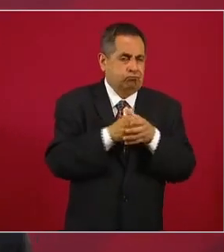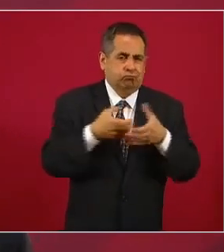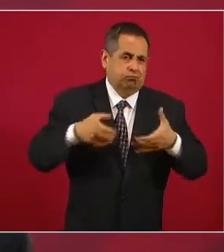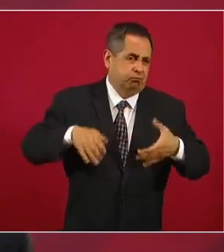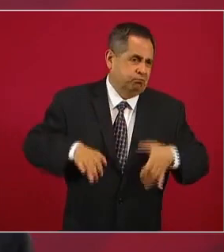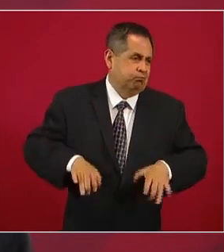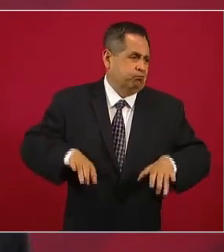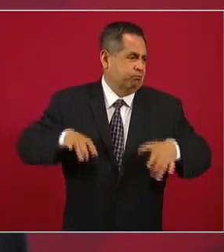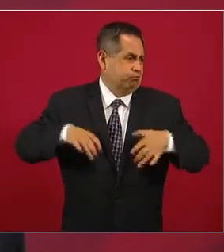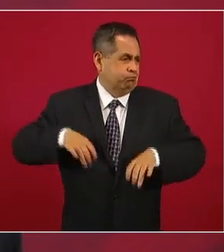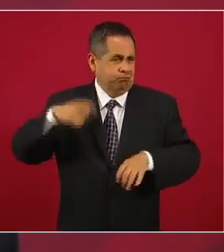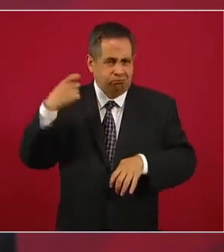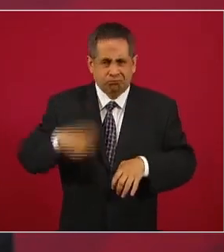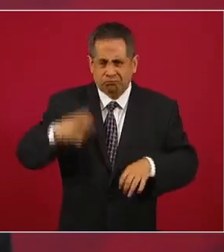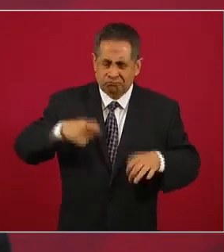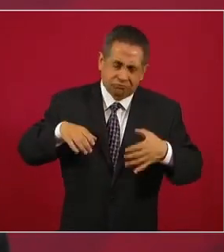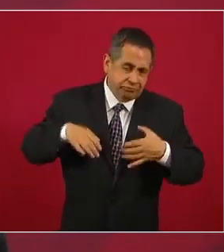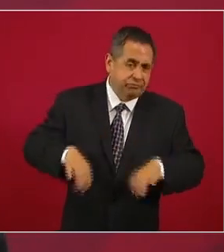quebrantos